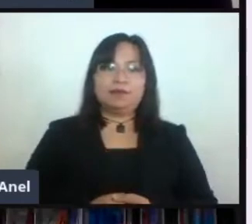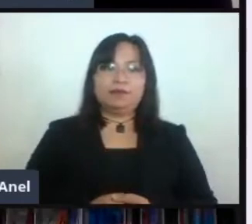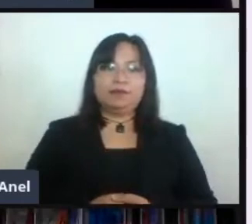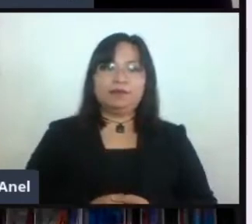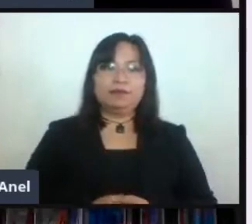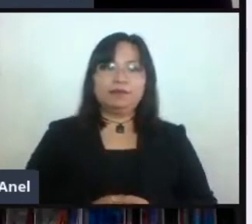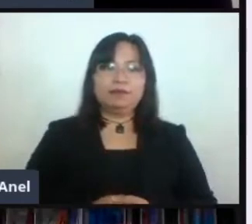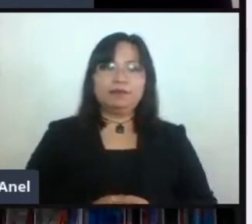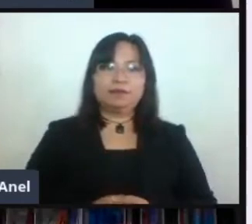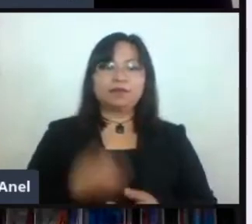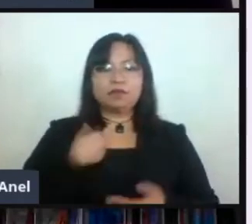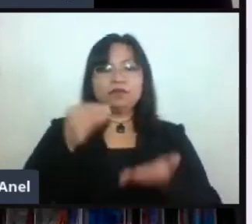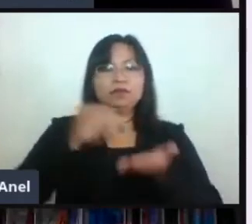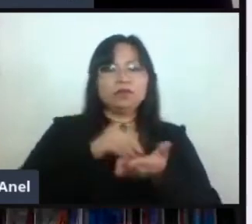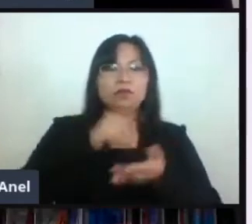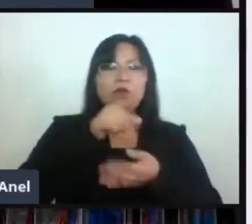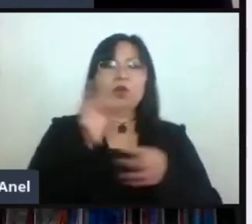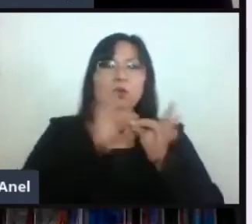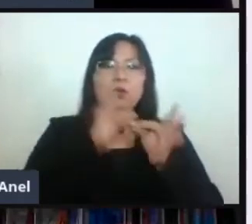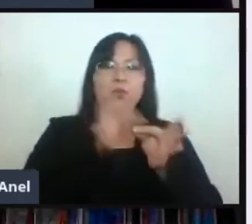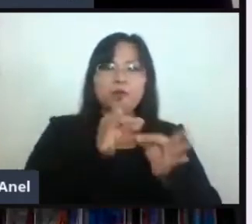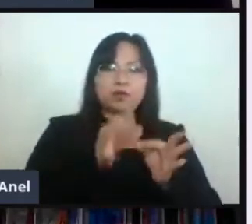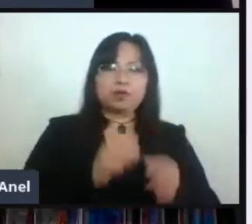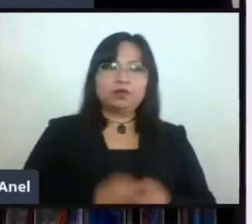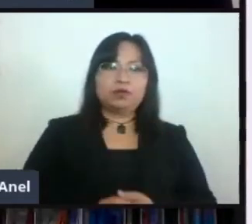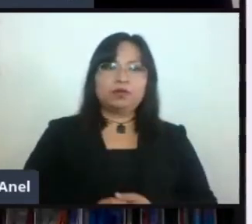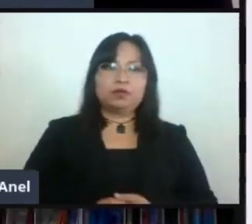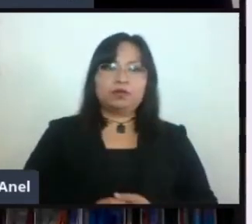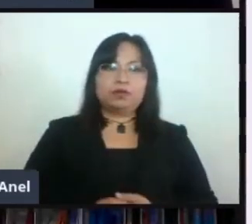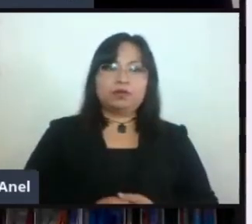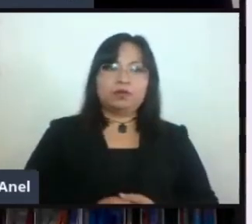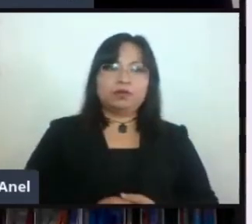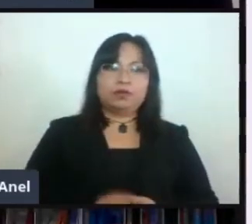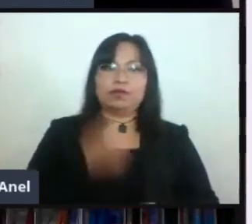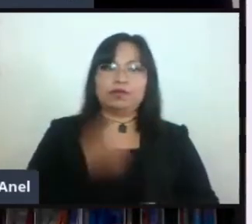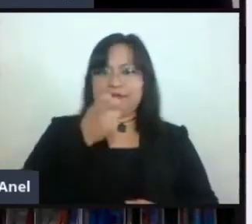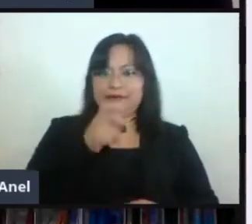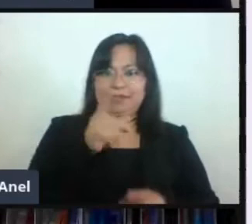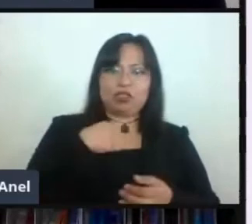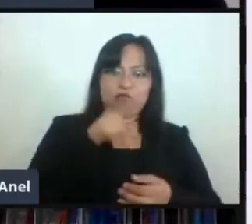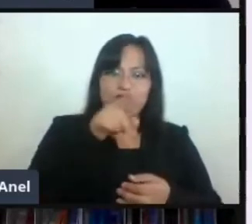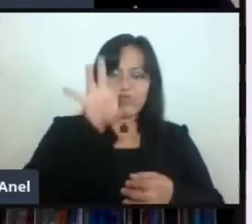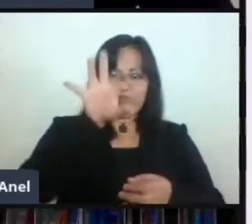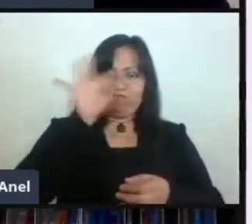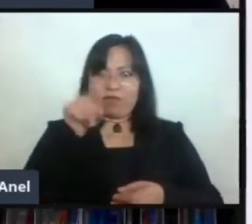de las opciones tiene solo elementos? Pues es esta que está aquí. Esta es la respuesta.